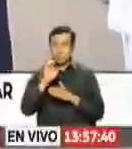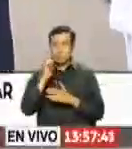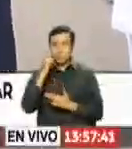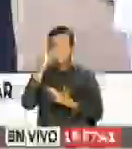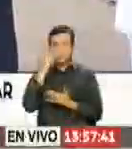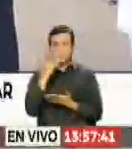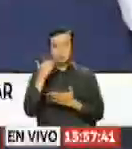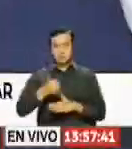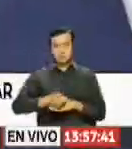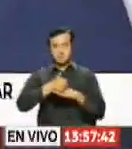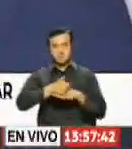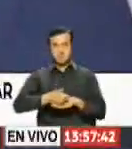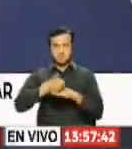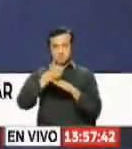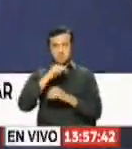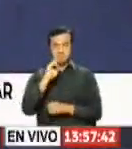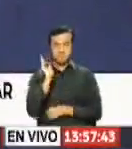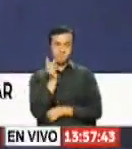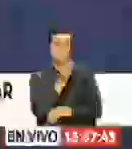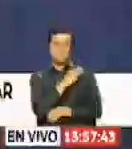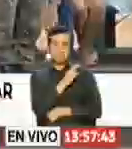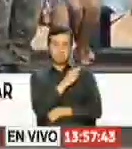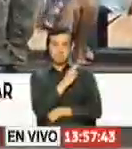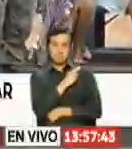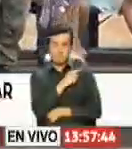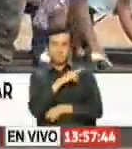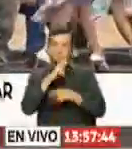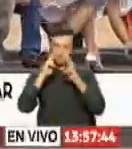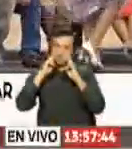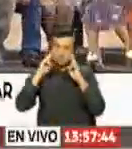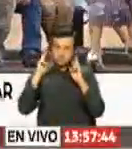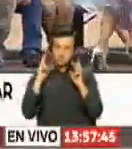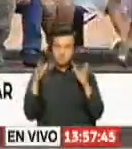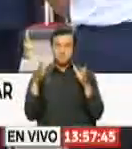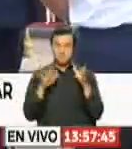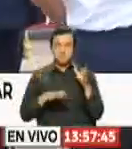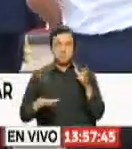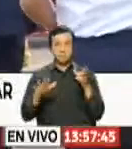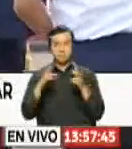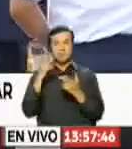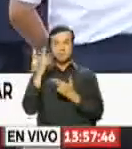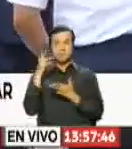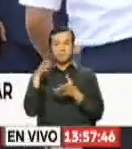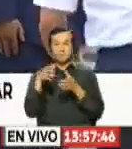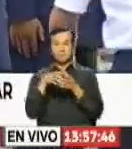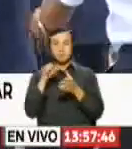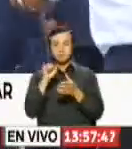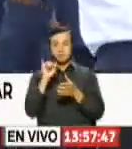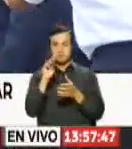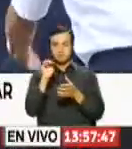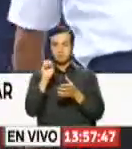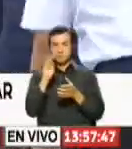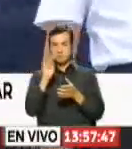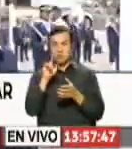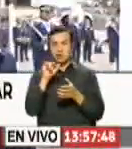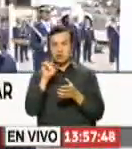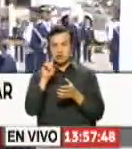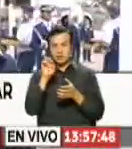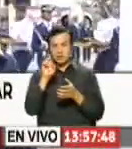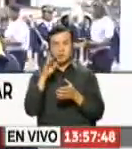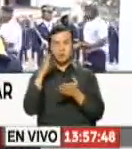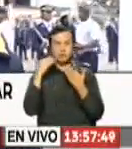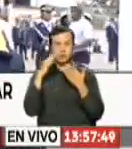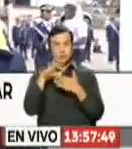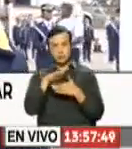fueron ascendidos a tenientes durante un acto de reconocimiento efectuado en la base aérea Simón Bolívar de Guayaquil.